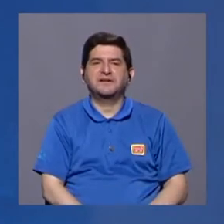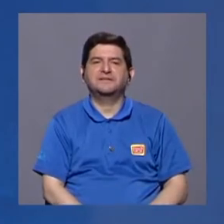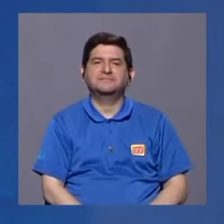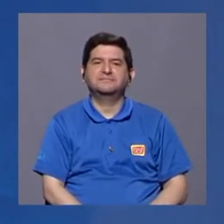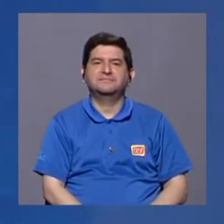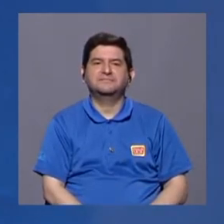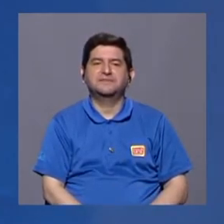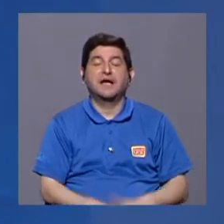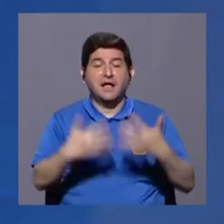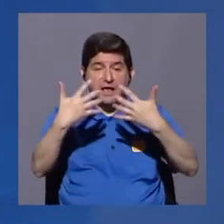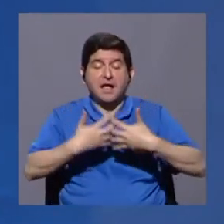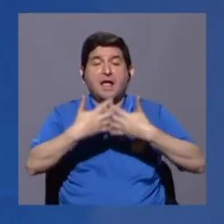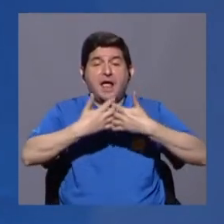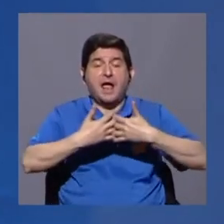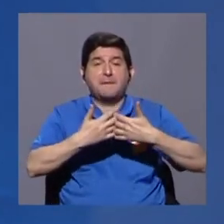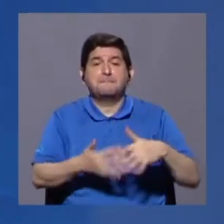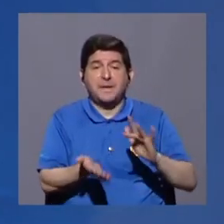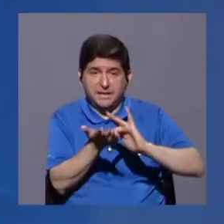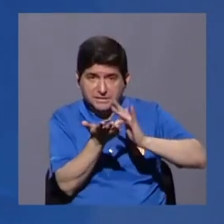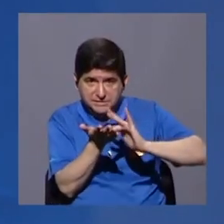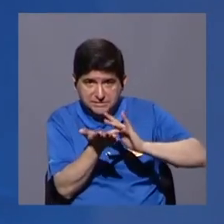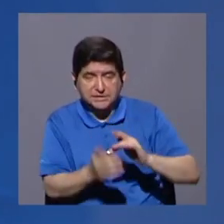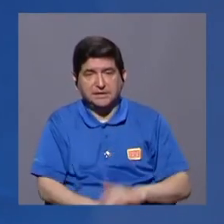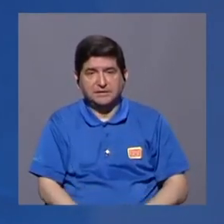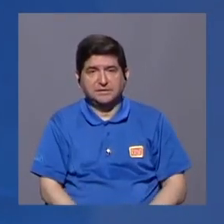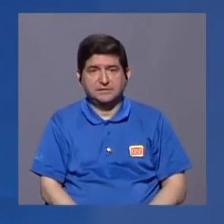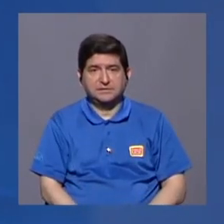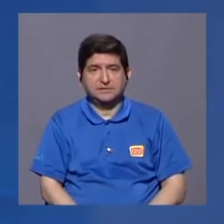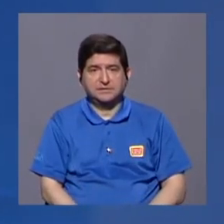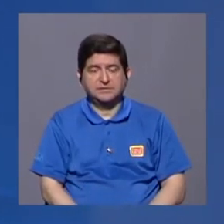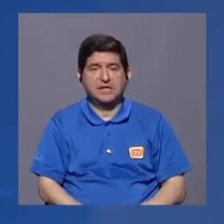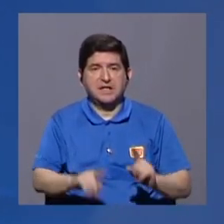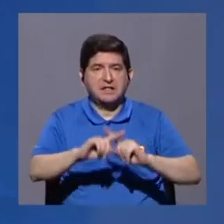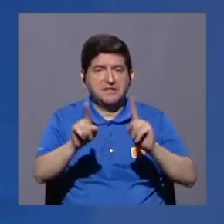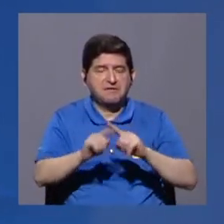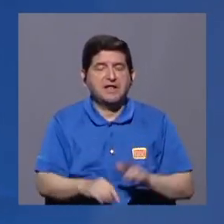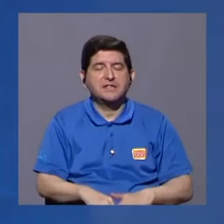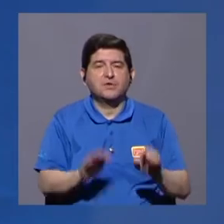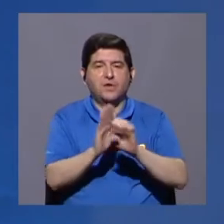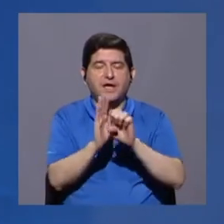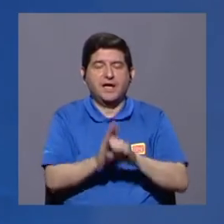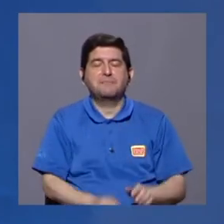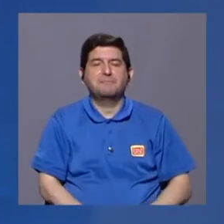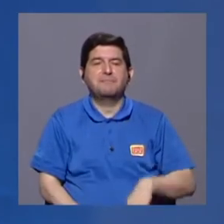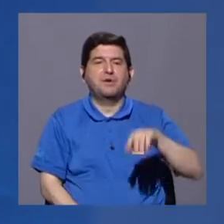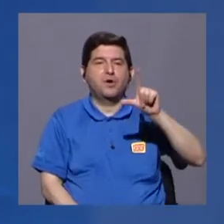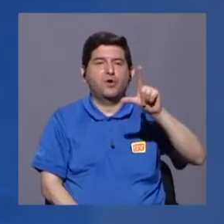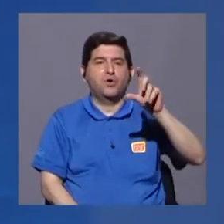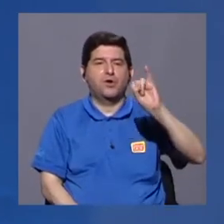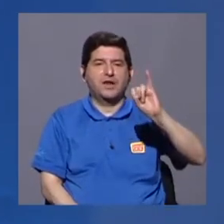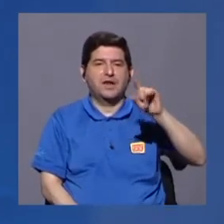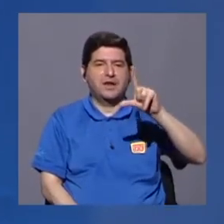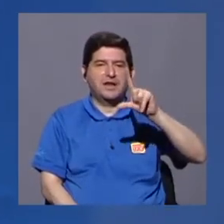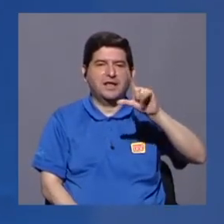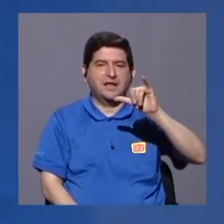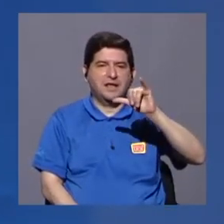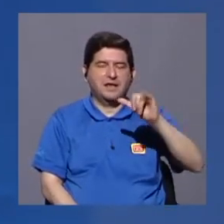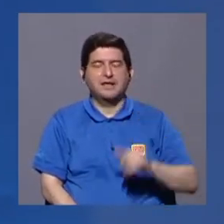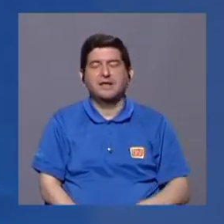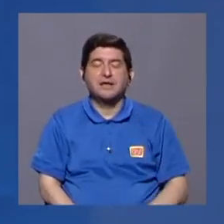empresas farmacéuticas como de género' en eli lilly tienen anticuerpos monoclonales